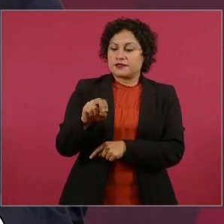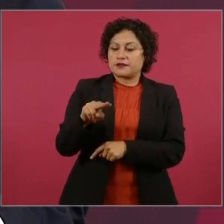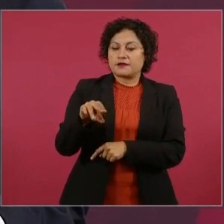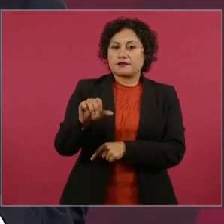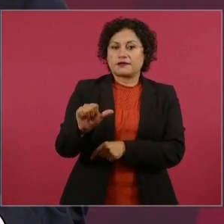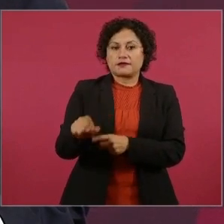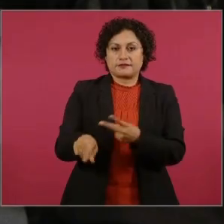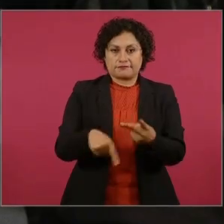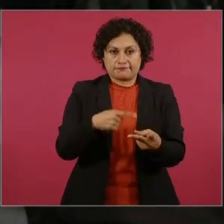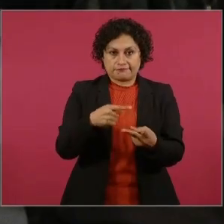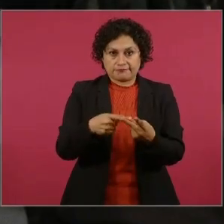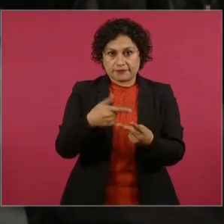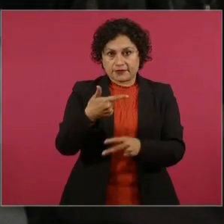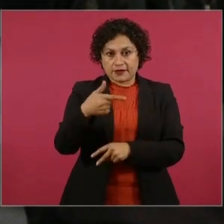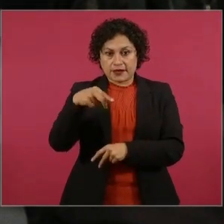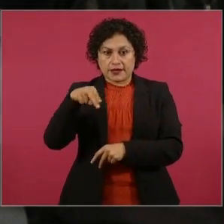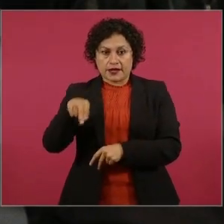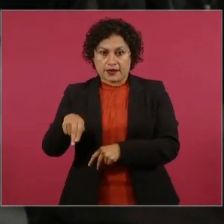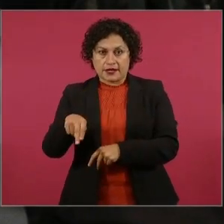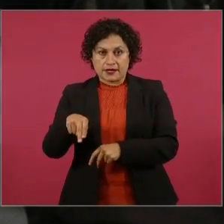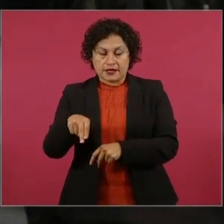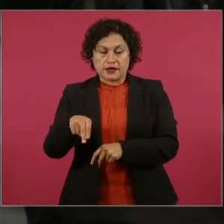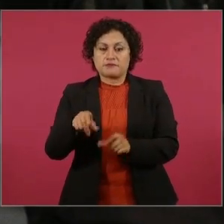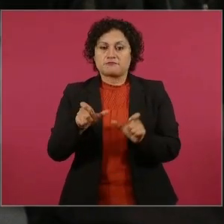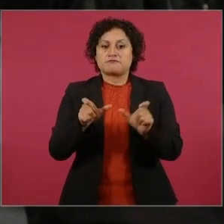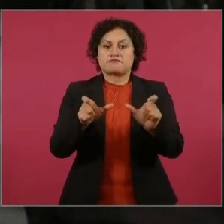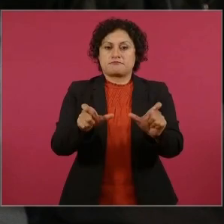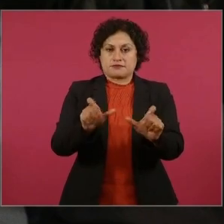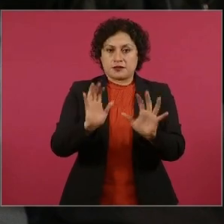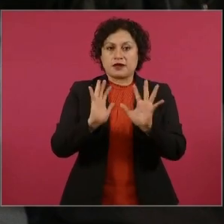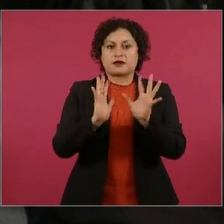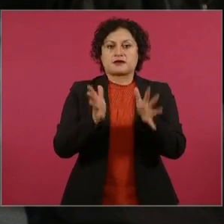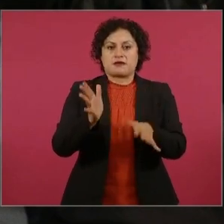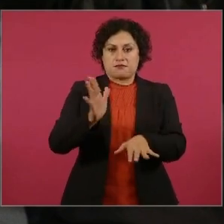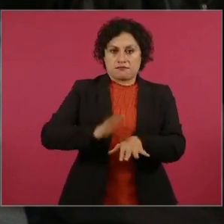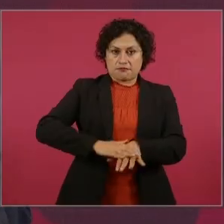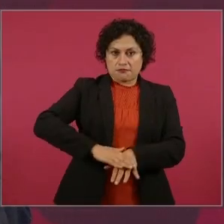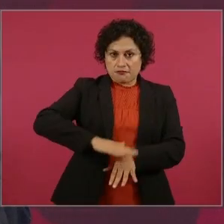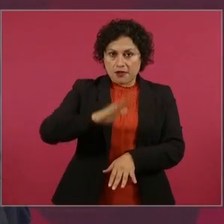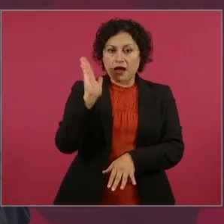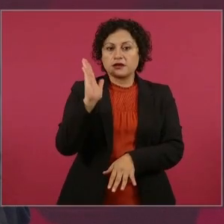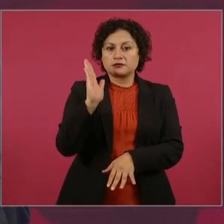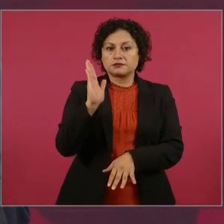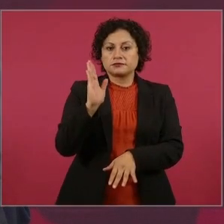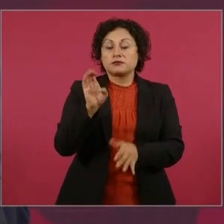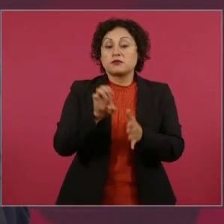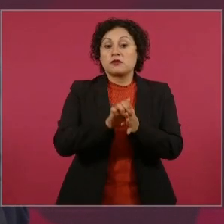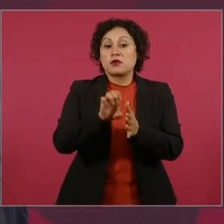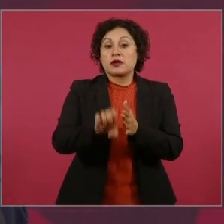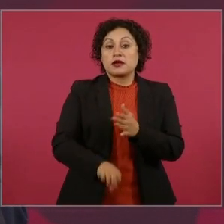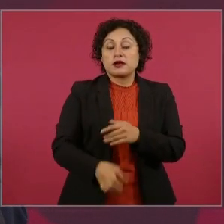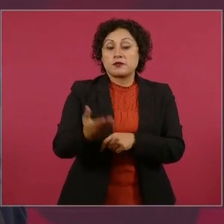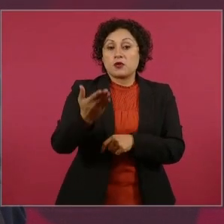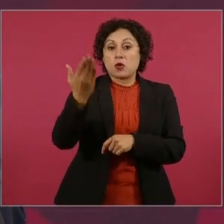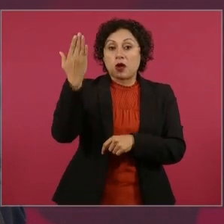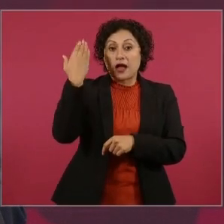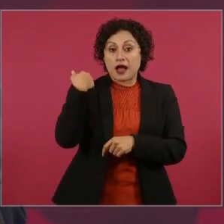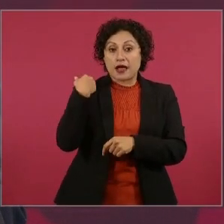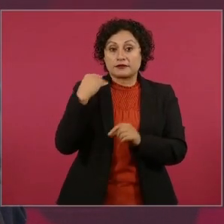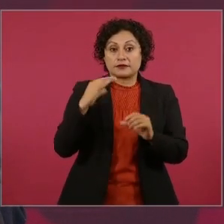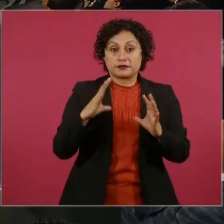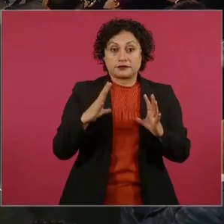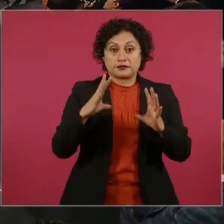guardia nacional ha ayudado mucho la creación de la guardia nacional ya son cerca